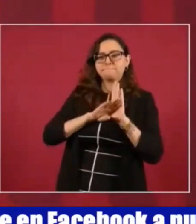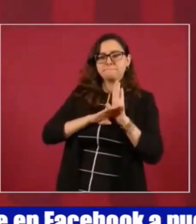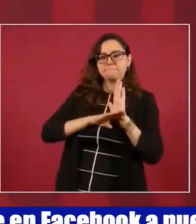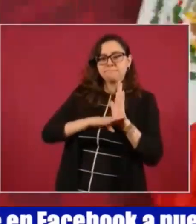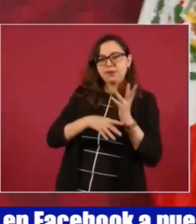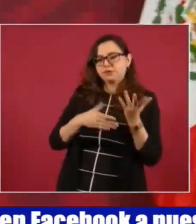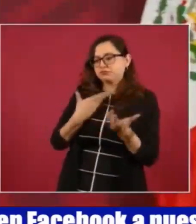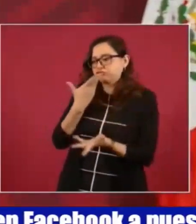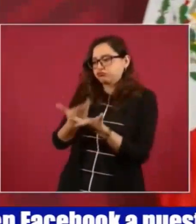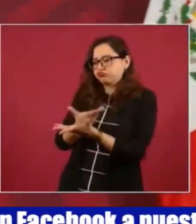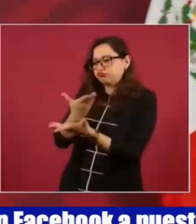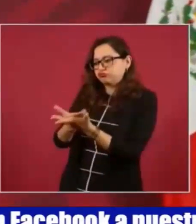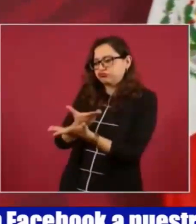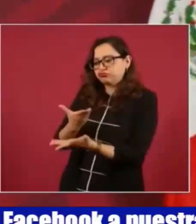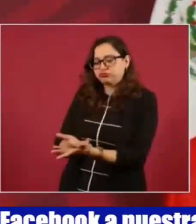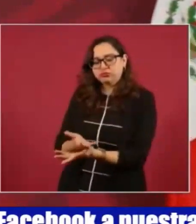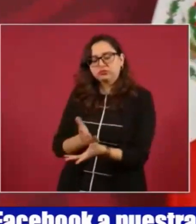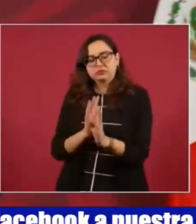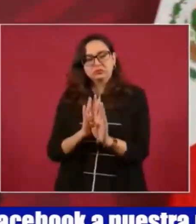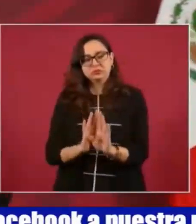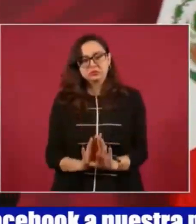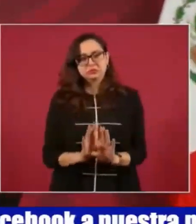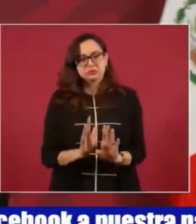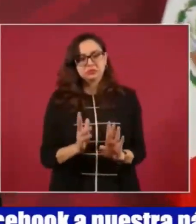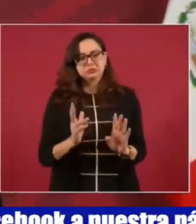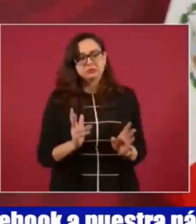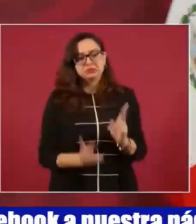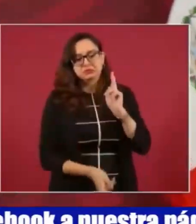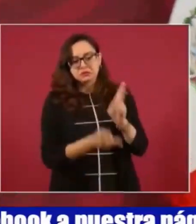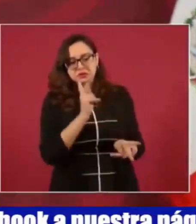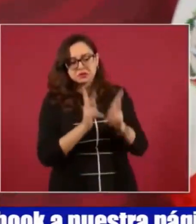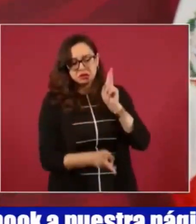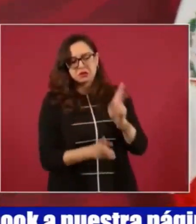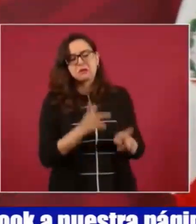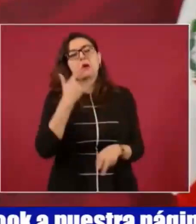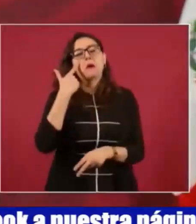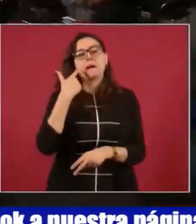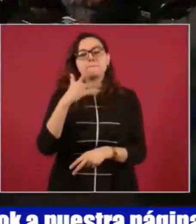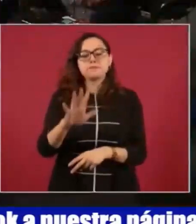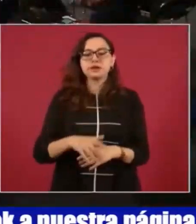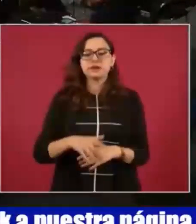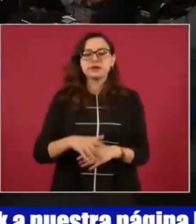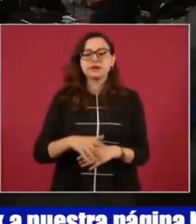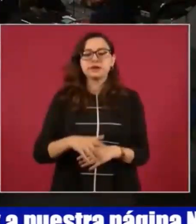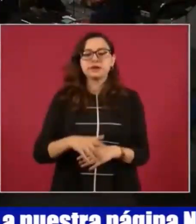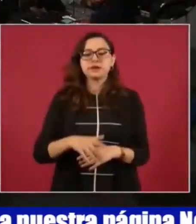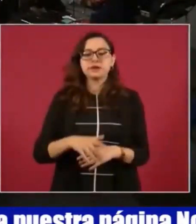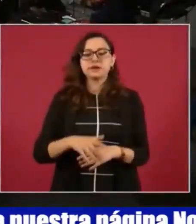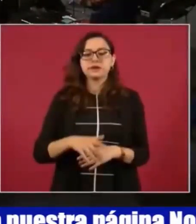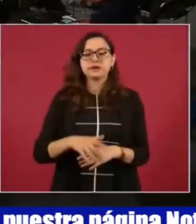hacer planteamientos, o sea, si hay esta conversación. Cambio de tema, señor.